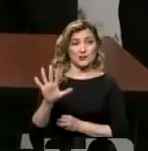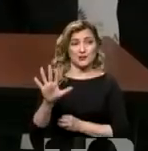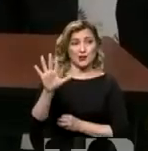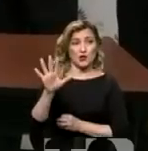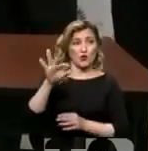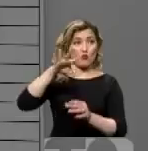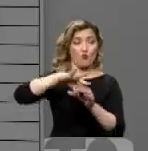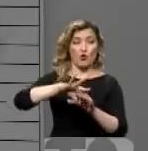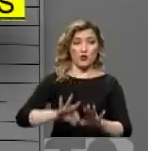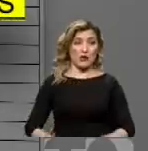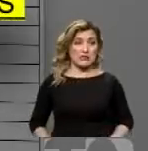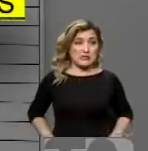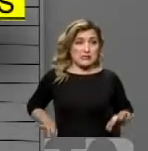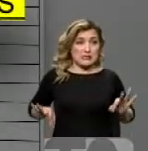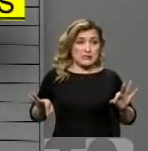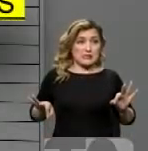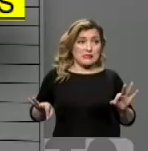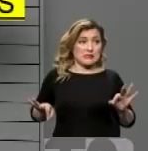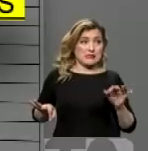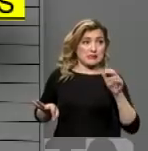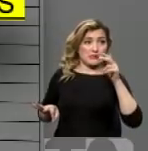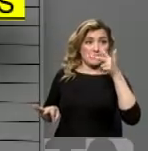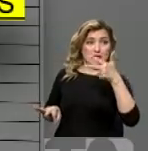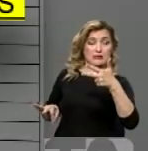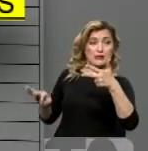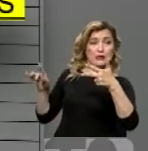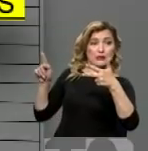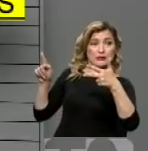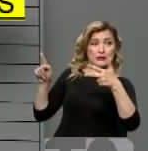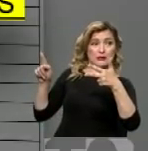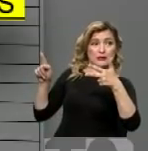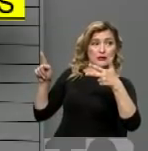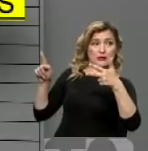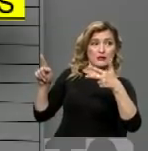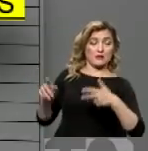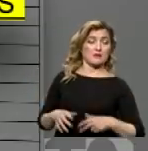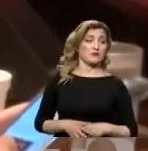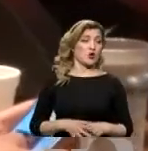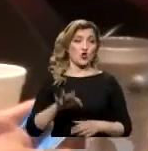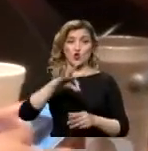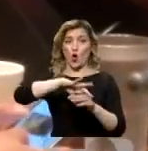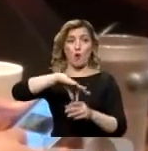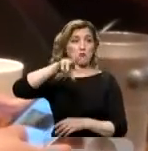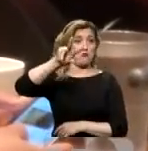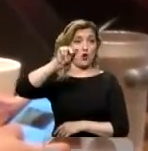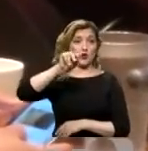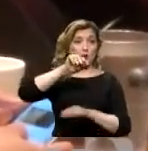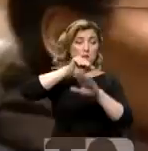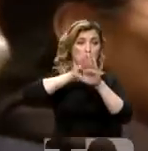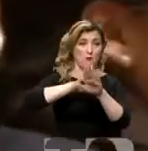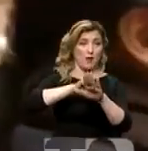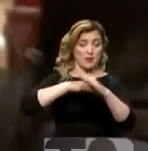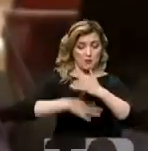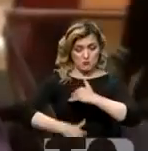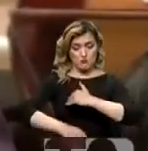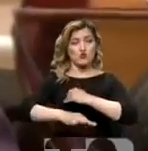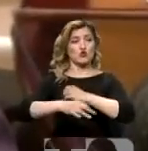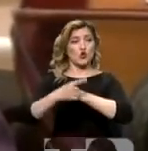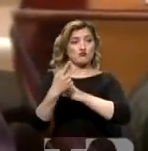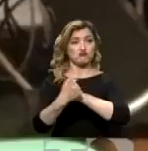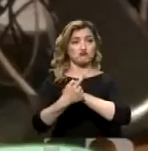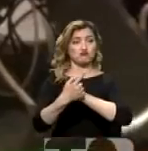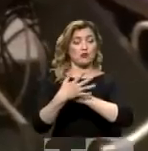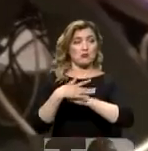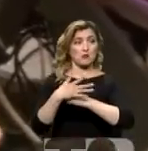no dieron sus votos, como Wendy Vera, Juan Carlos Cárdenas, Carmen García, entre otros. Ellos no votaron a favor del aborto por violación, aunque